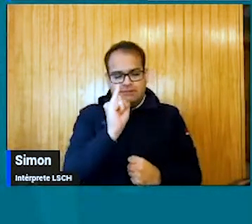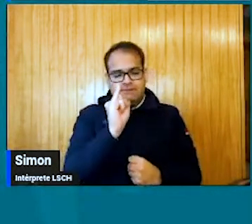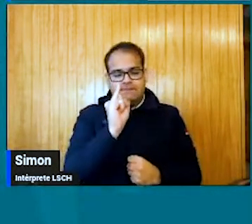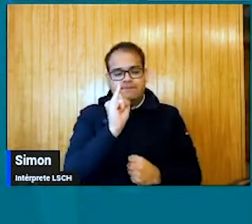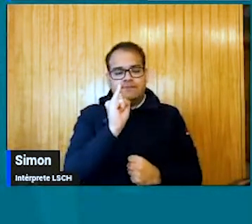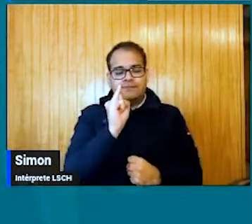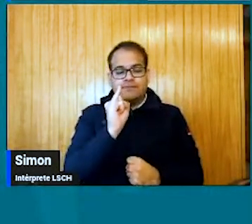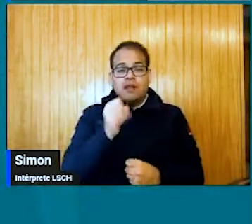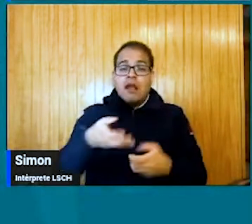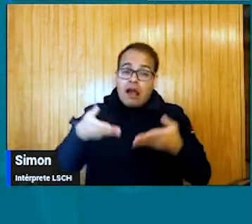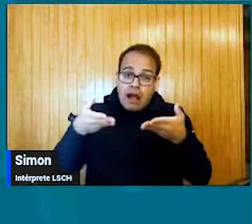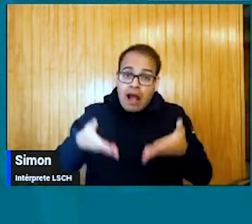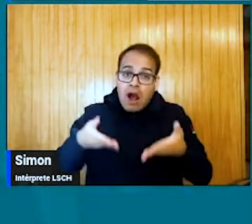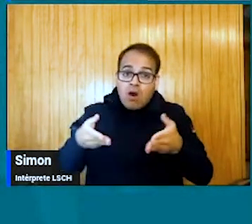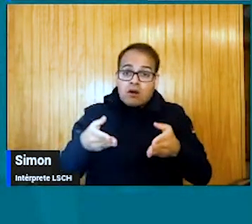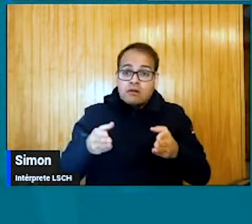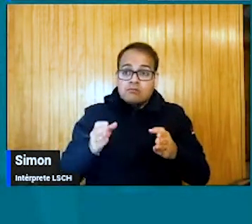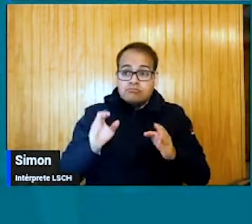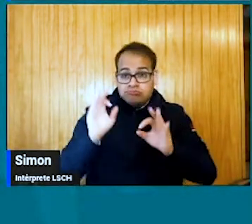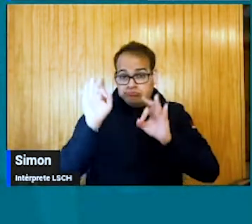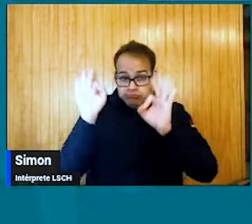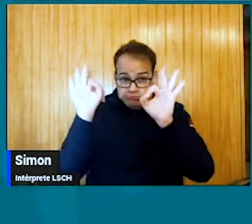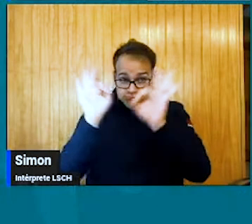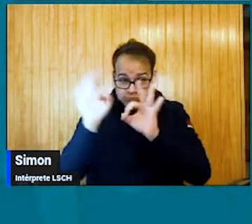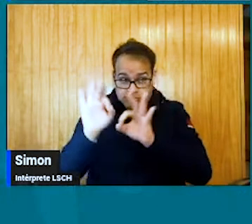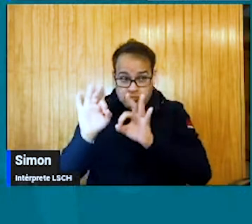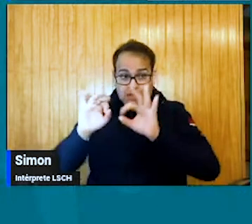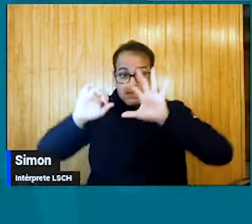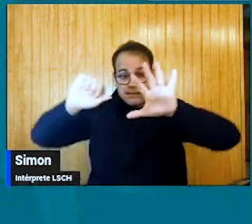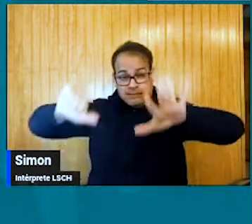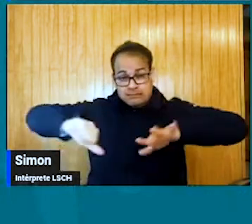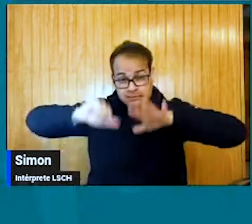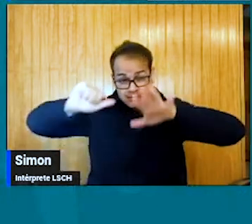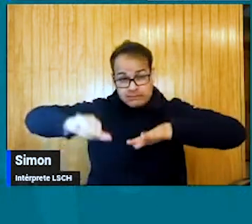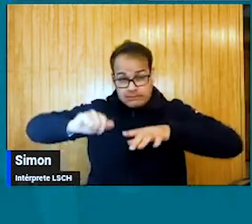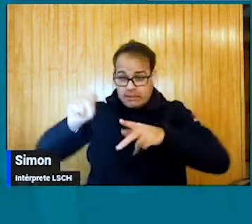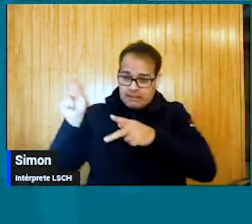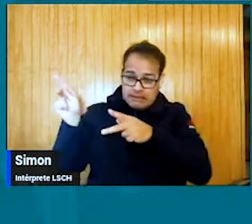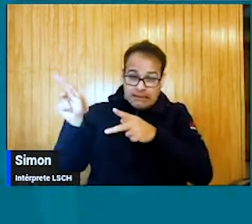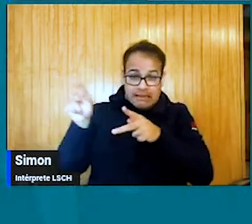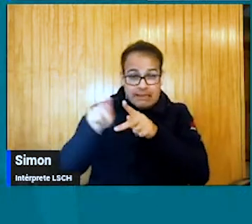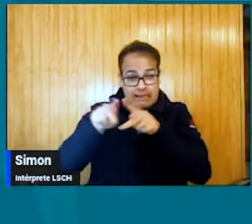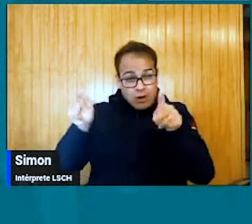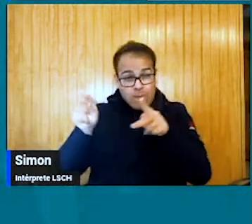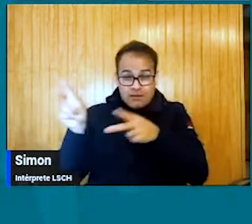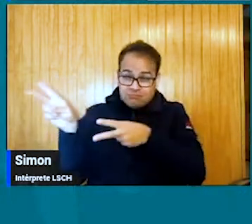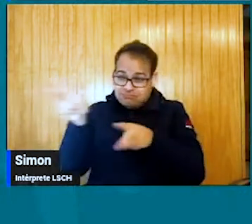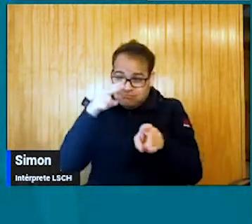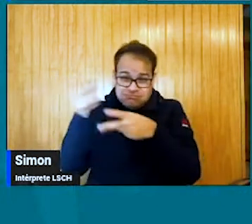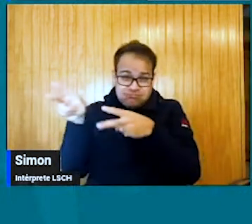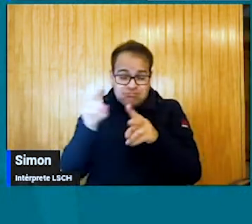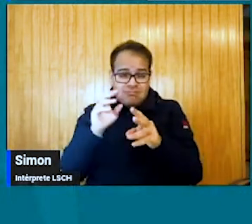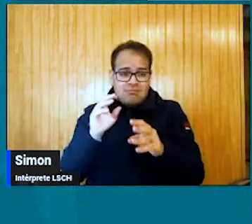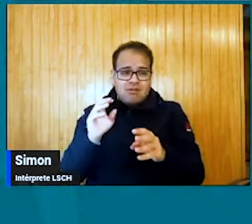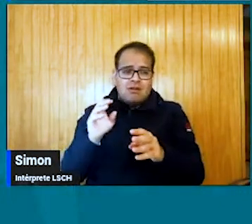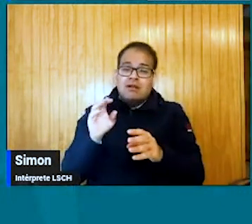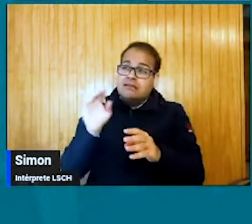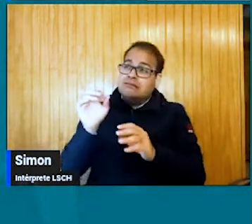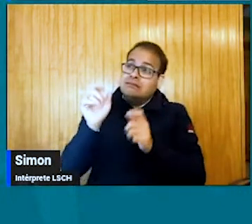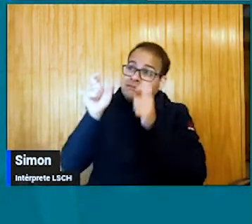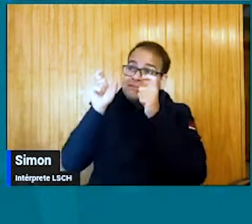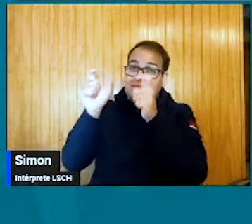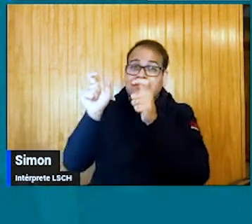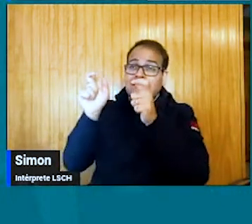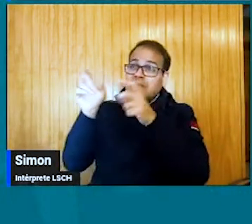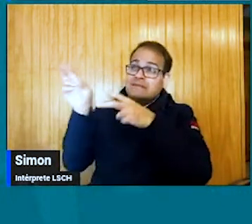Ahora, no recomendamos operarlas sobre 16 kilómetros por hora, porque ya la máquina de viento versus la